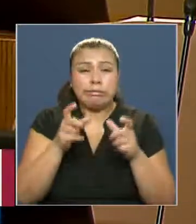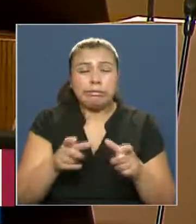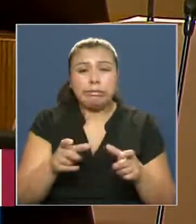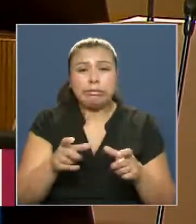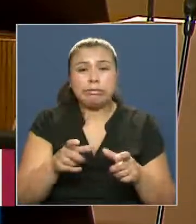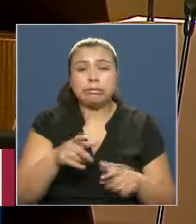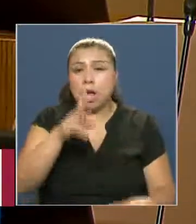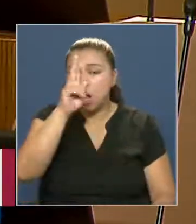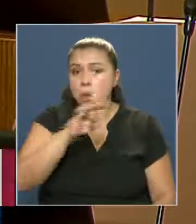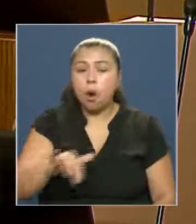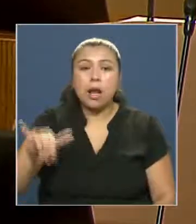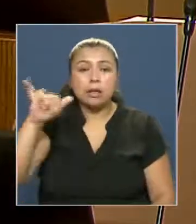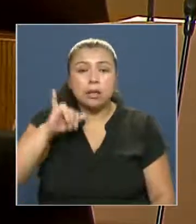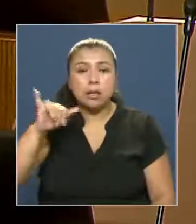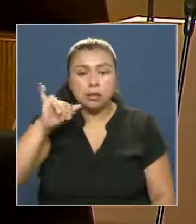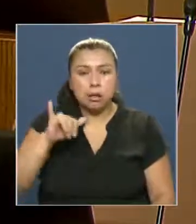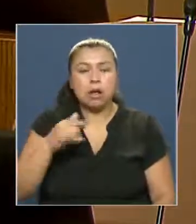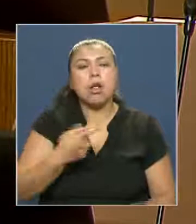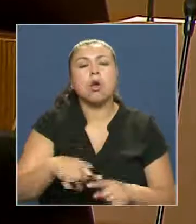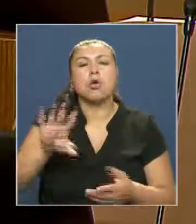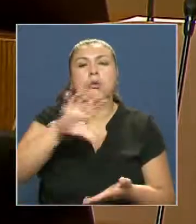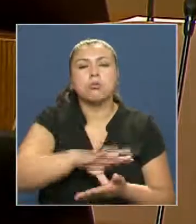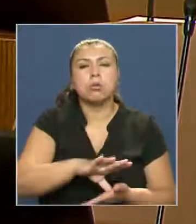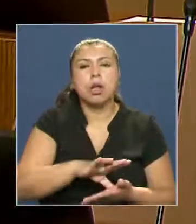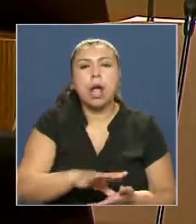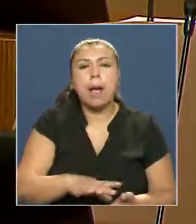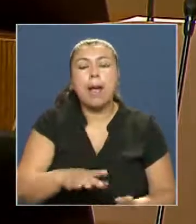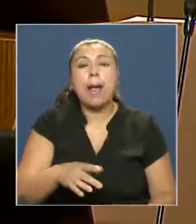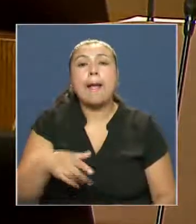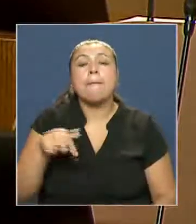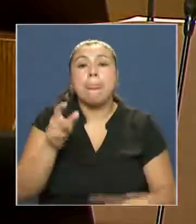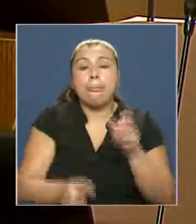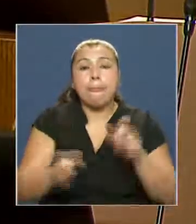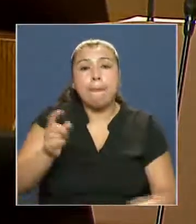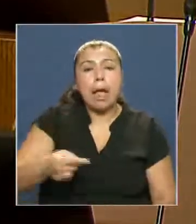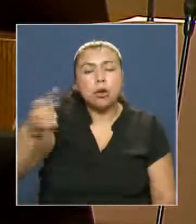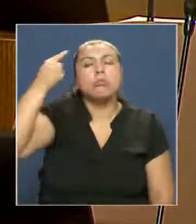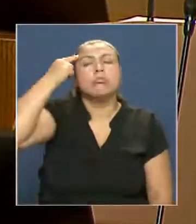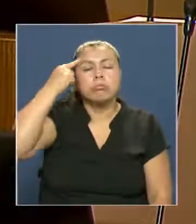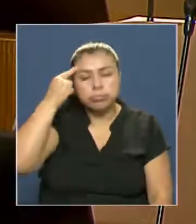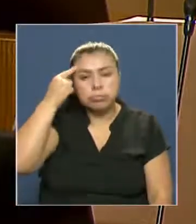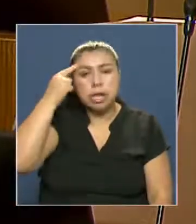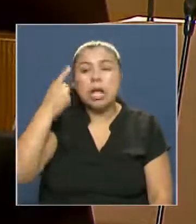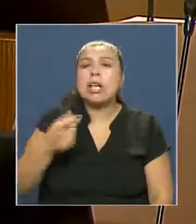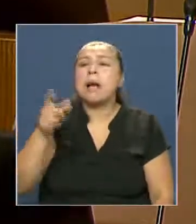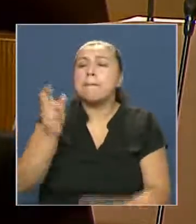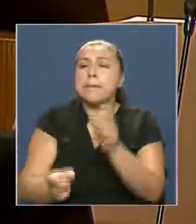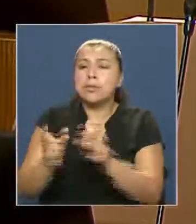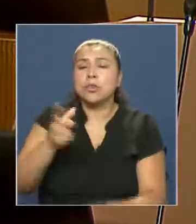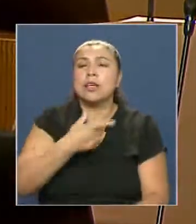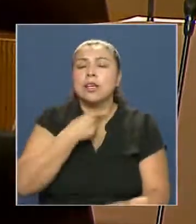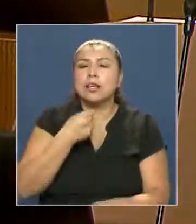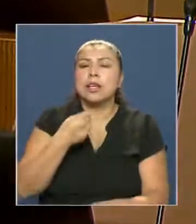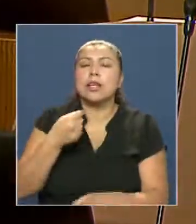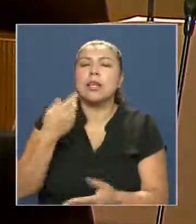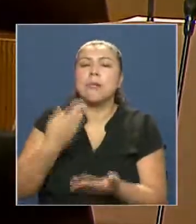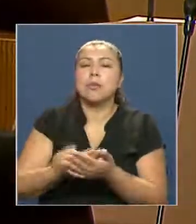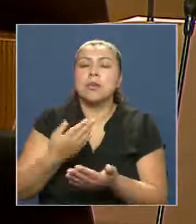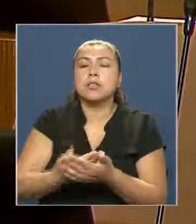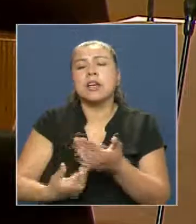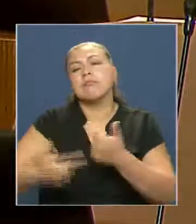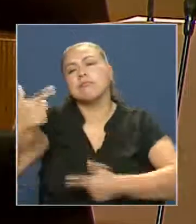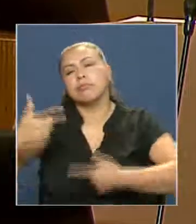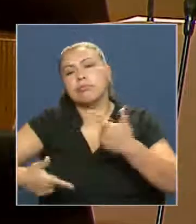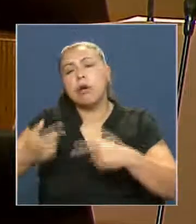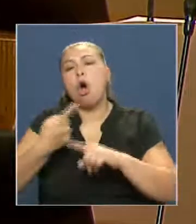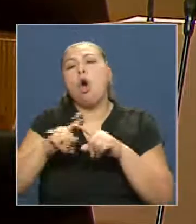Italia y España. Yo hago un llamado a la sensatez, a la cordura de muchos de aquellos que quieren sacar provecho político, así como otros están